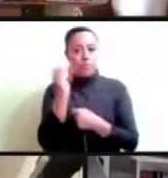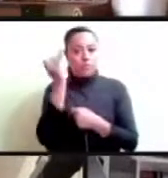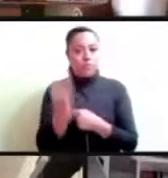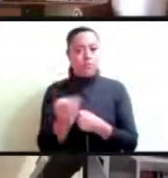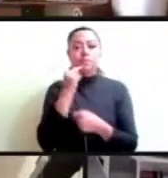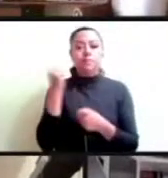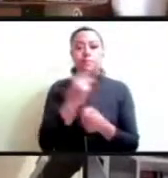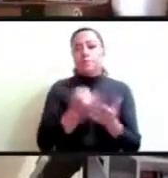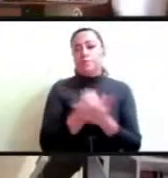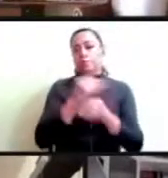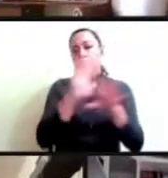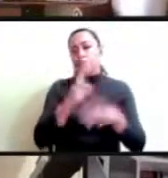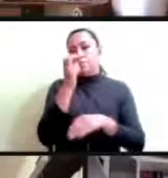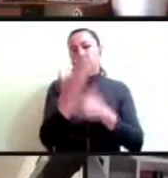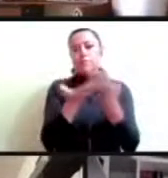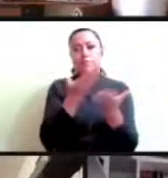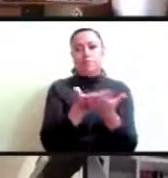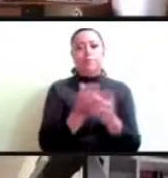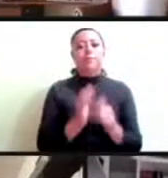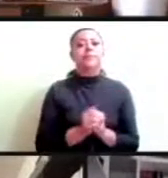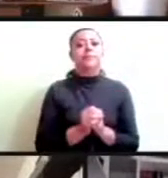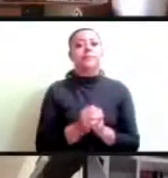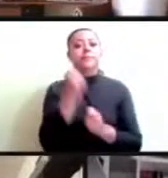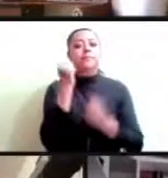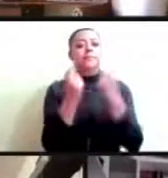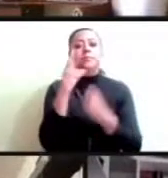la proposición de referencia. ¿Quiénes están en contra,